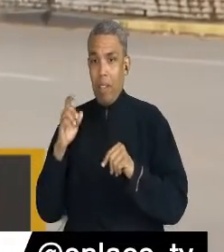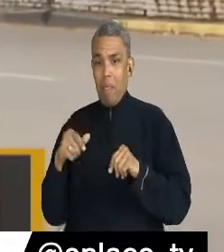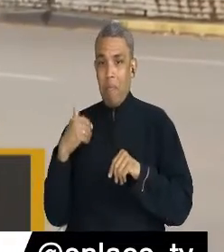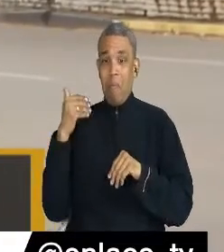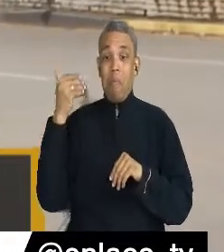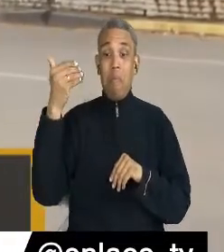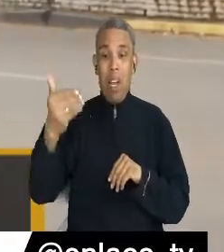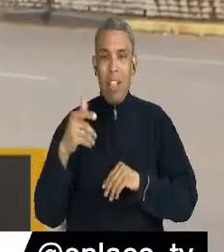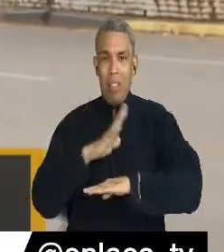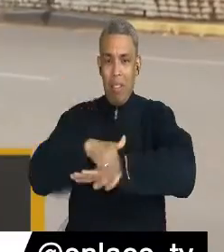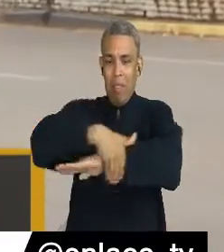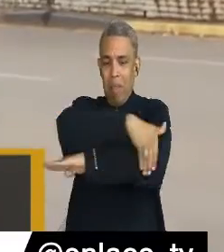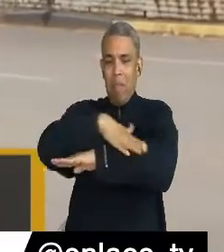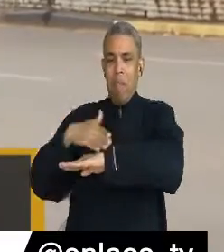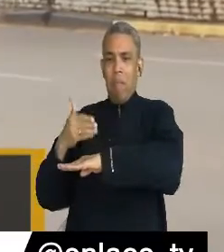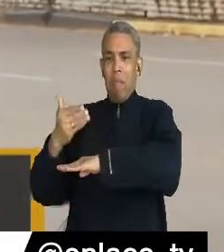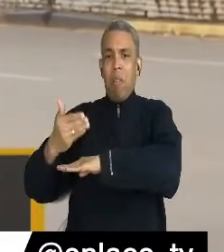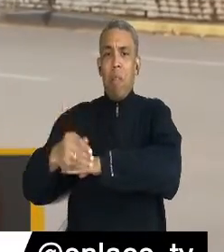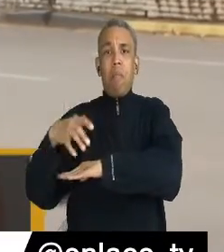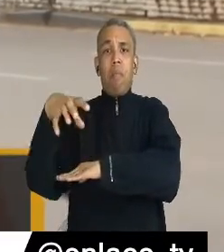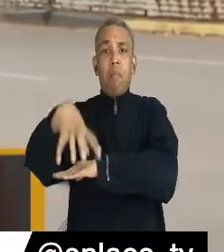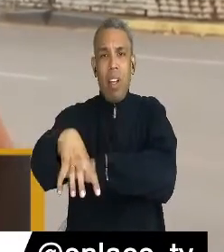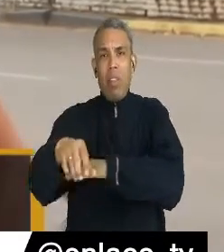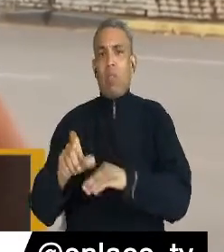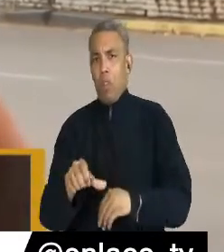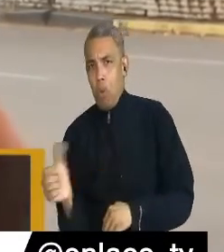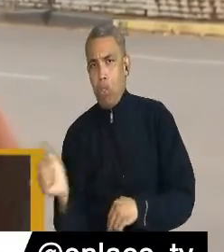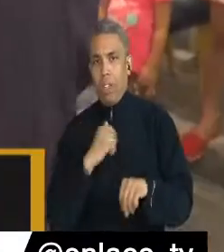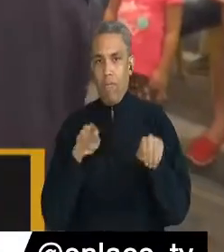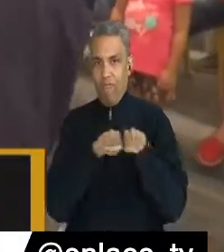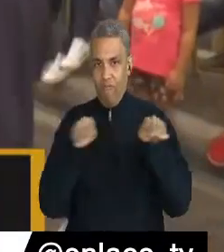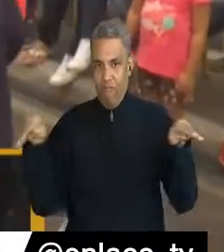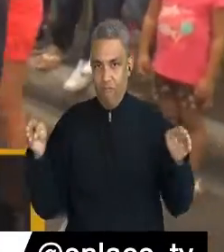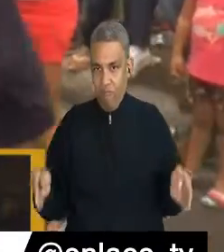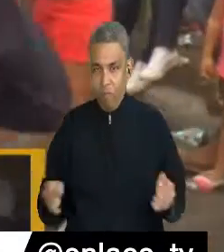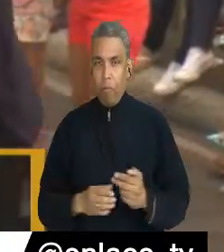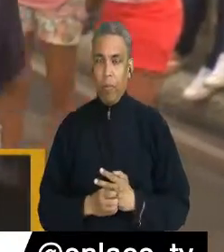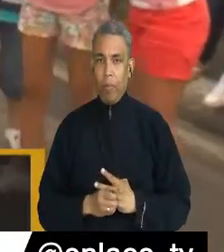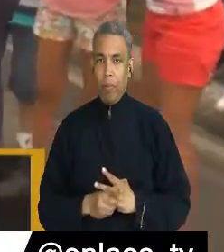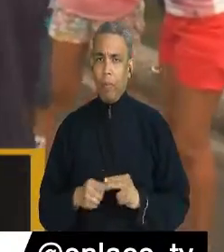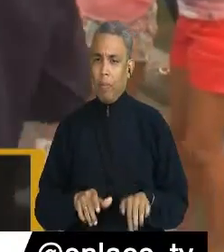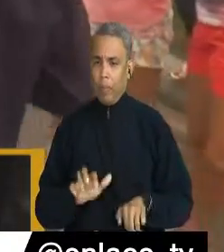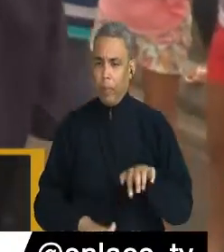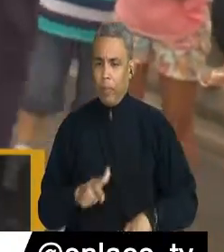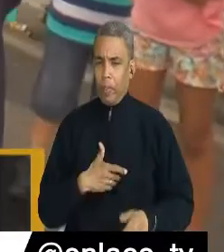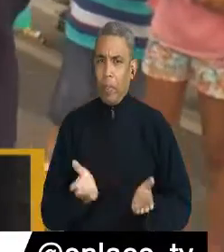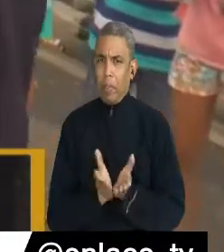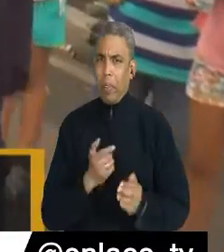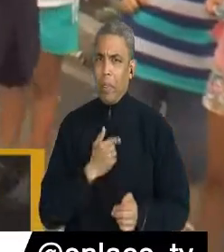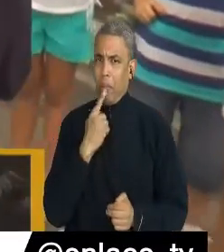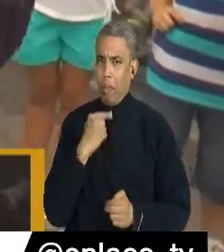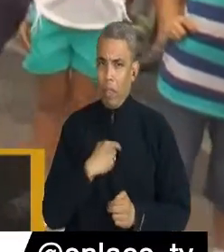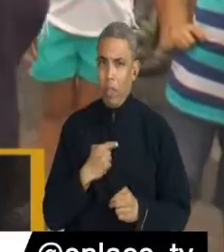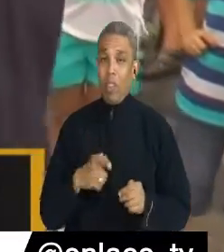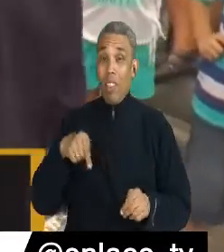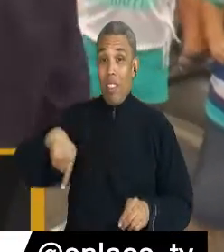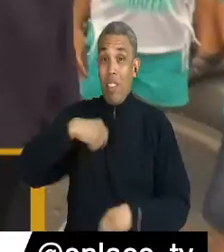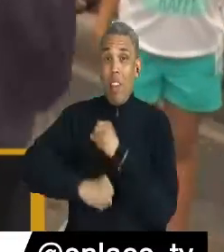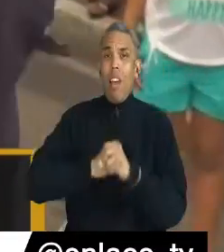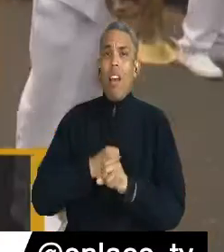de educación óscar jaramillo también aseguró que una de las novedades para este año en el desfile cívico cultural y militar tiene que ver